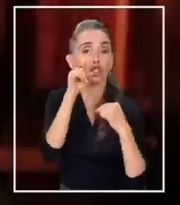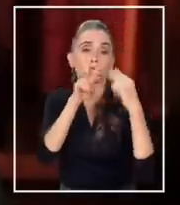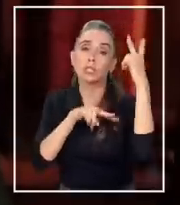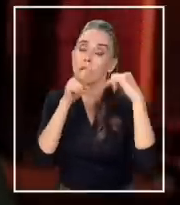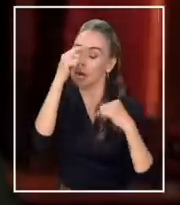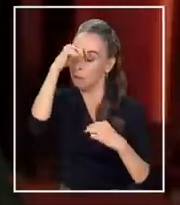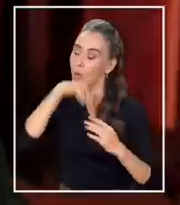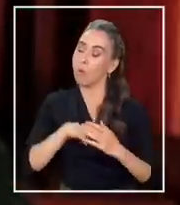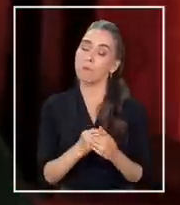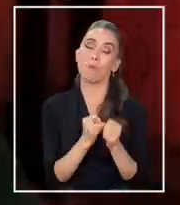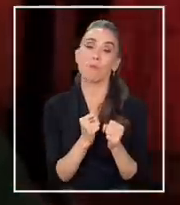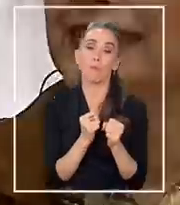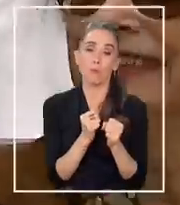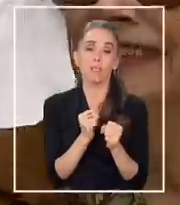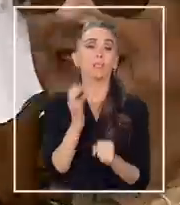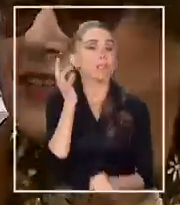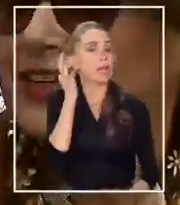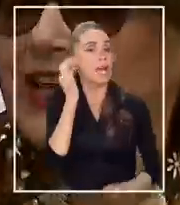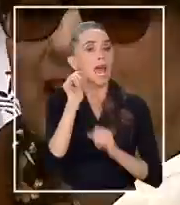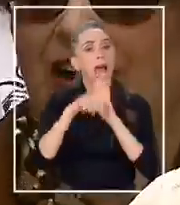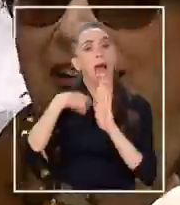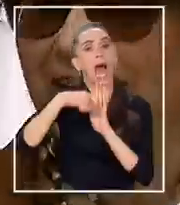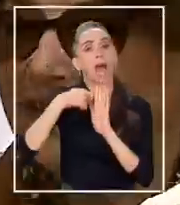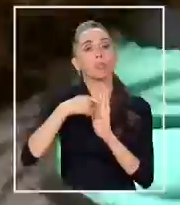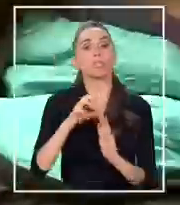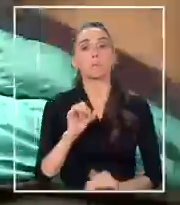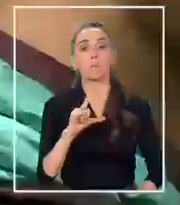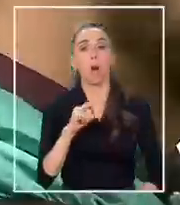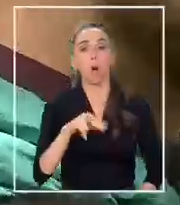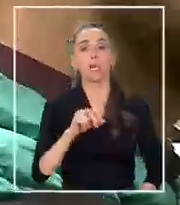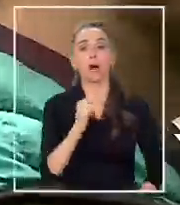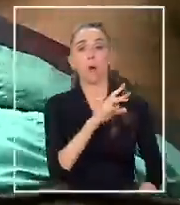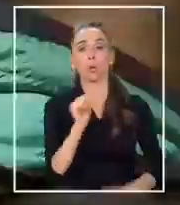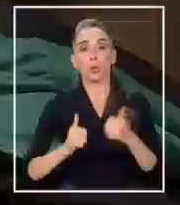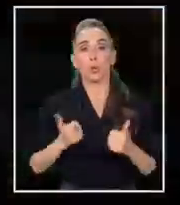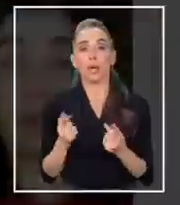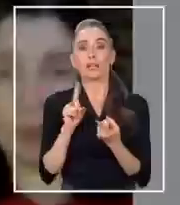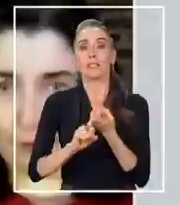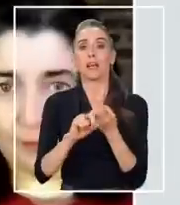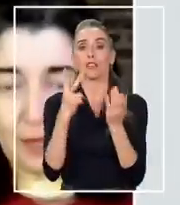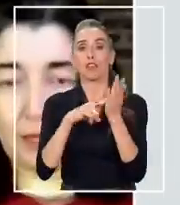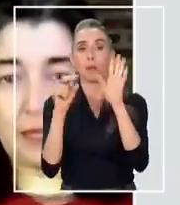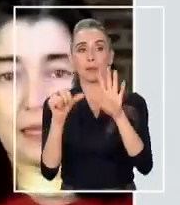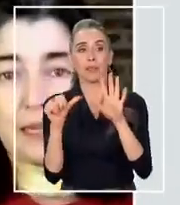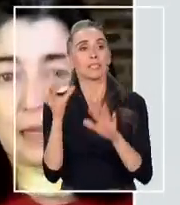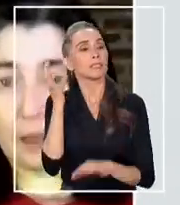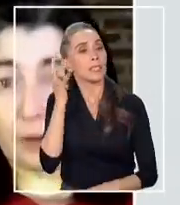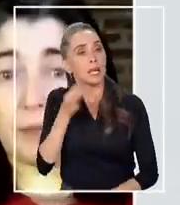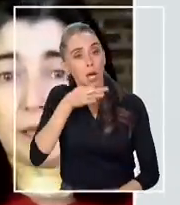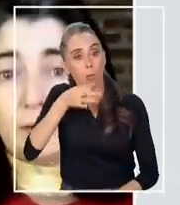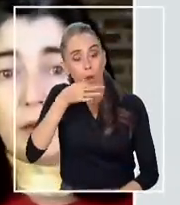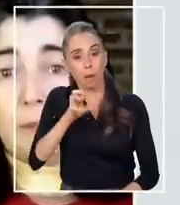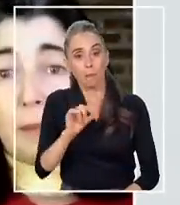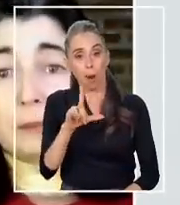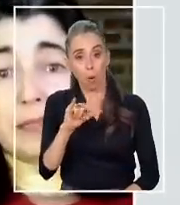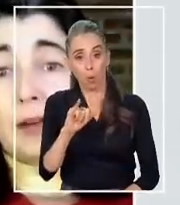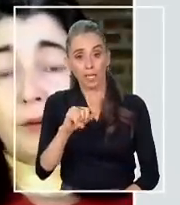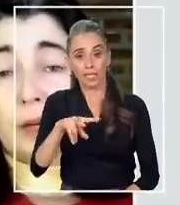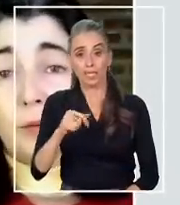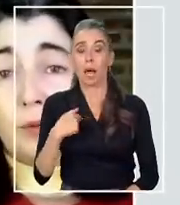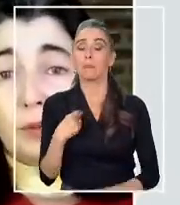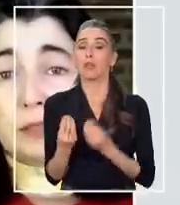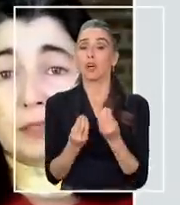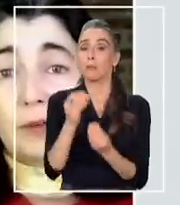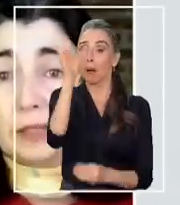enamoró profundamente de la actriz Paulina Urrutia, con quien se casó en 2016. Y claro, a mí lo que me ha pasado